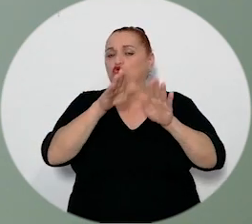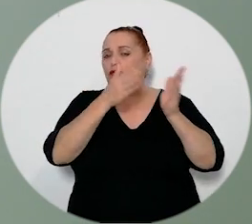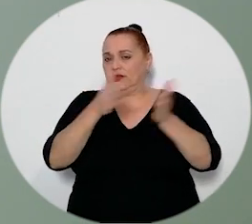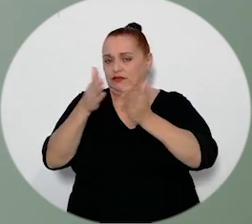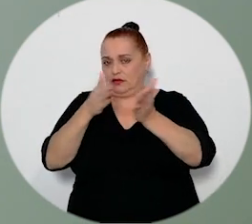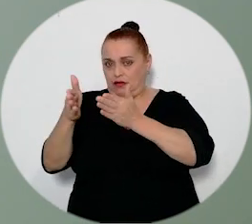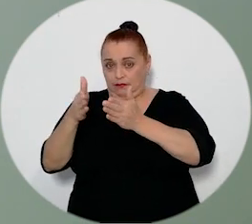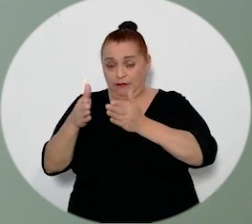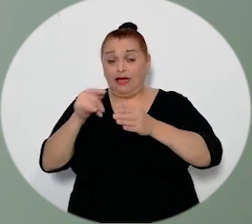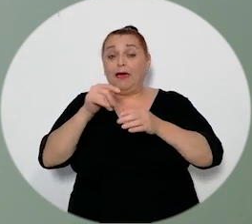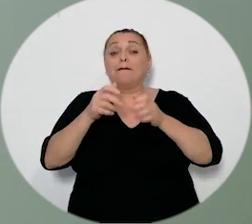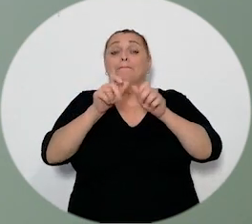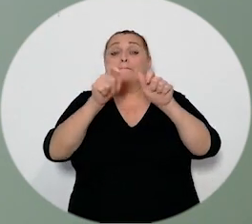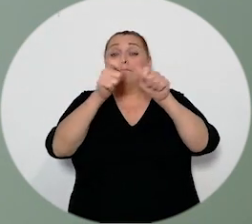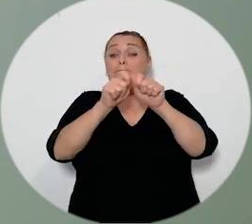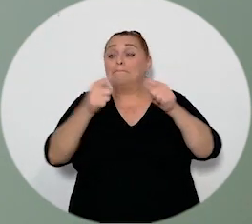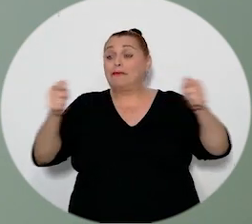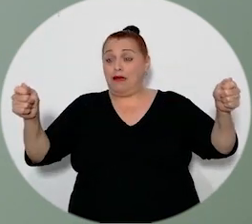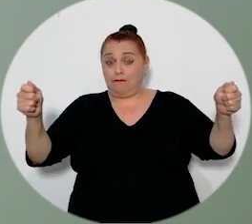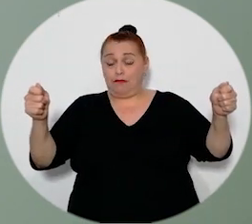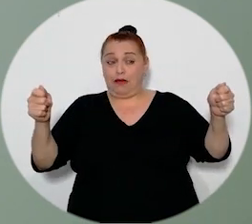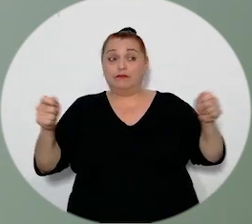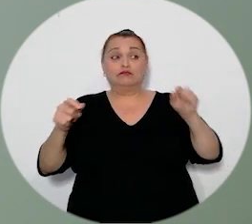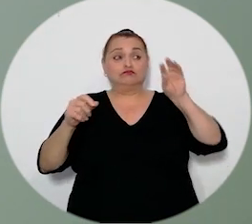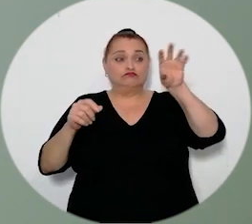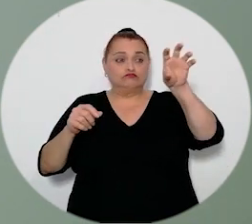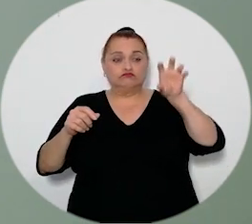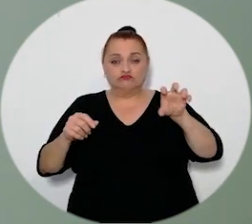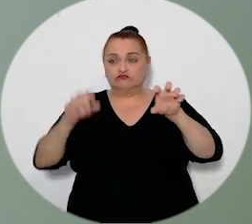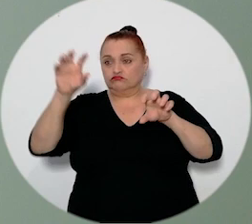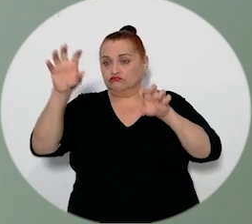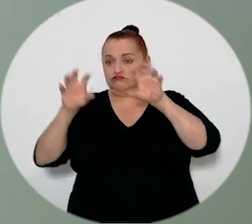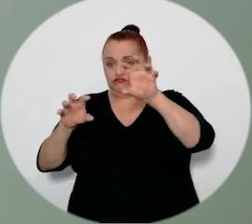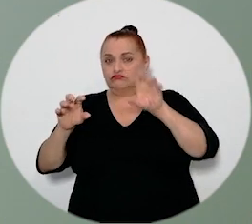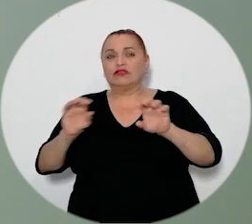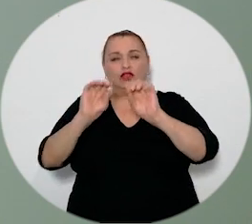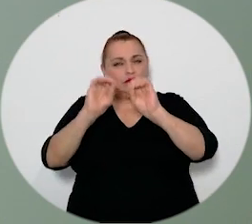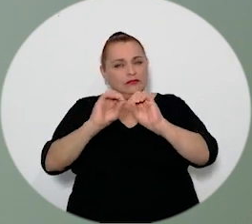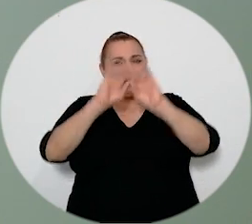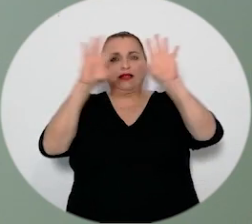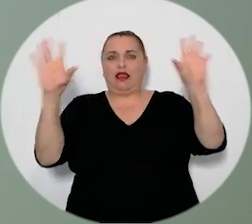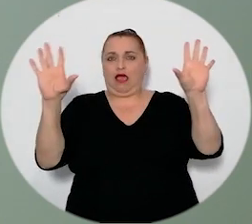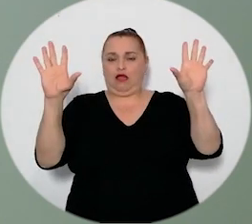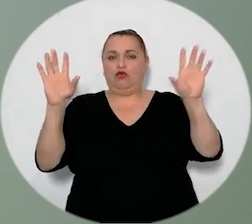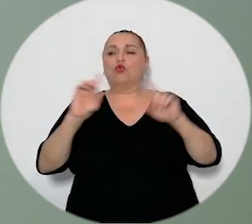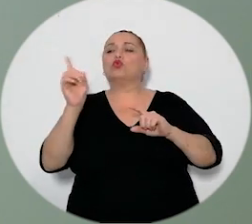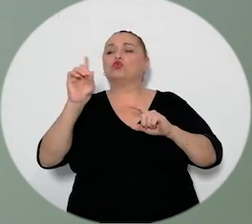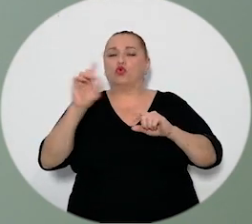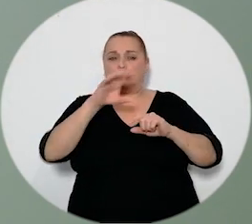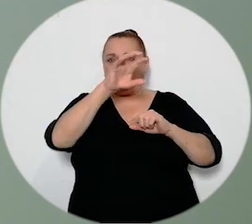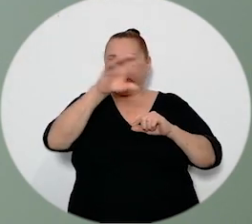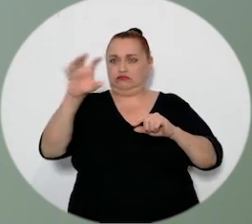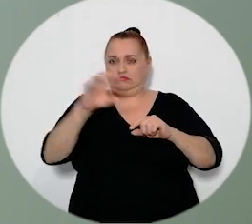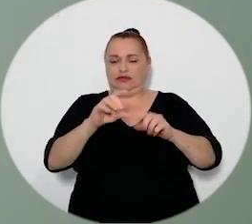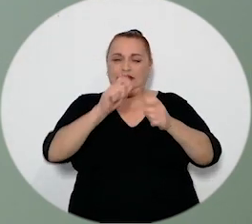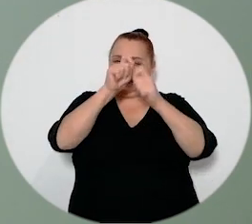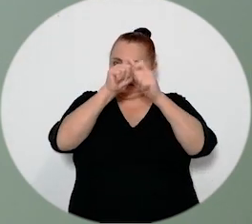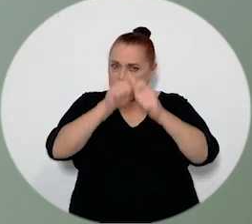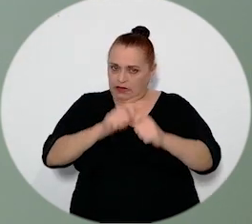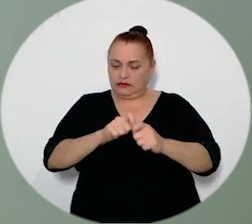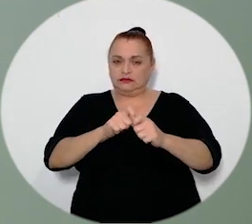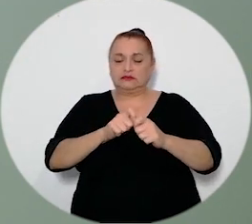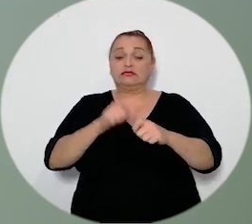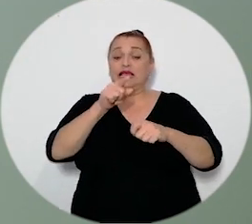diseño legislativo supone un mapa de coordenadas para el escrutinio de los votos que es bastante claro, aunque también omiso en punto a una serie de